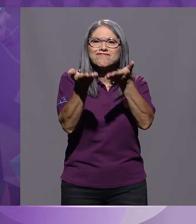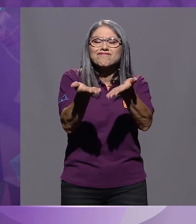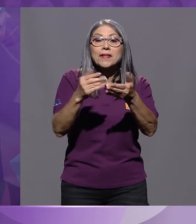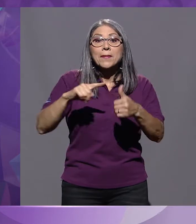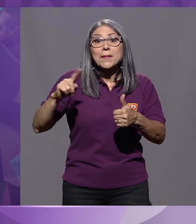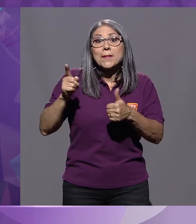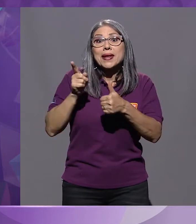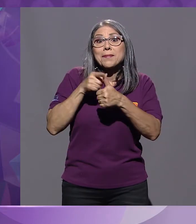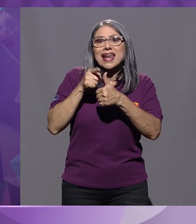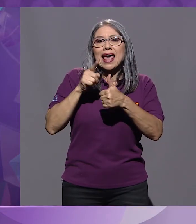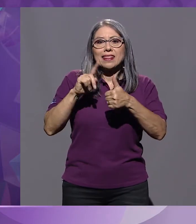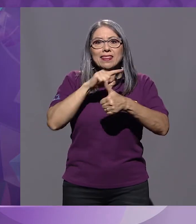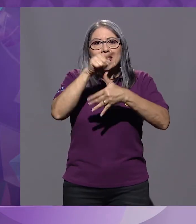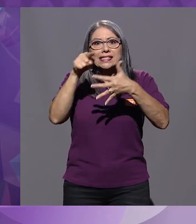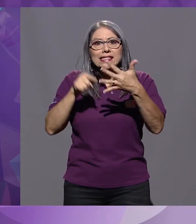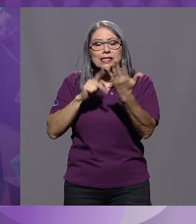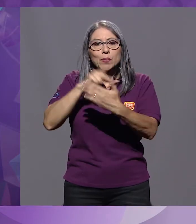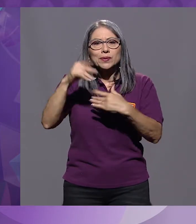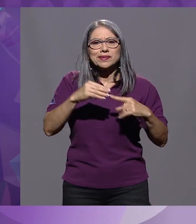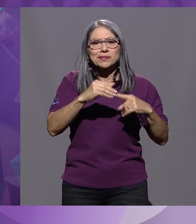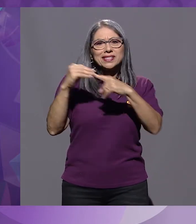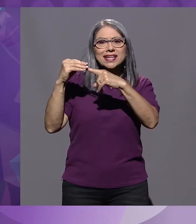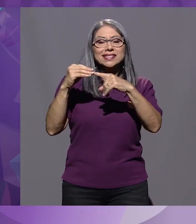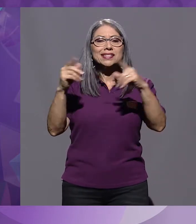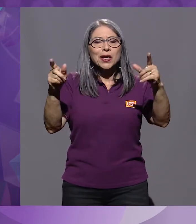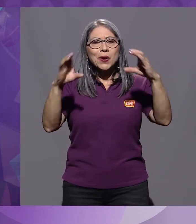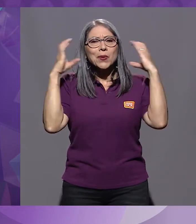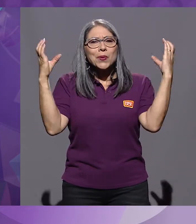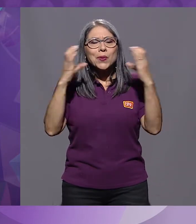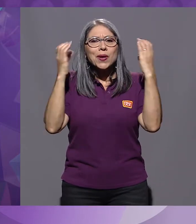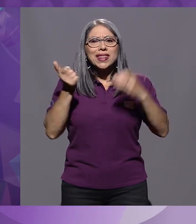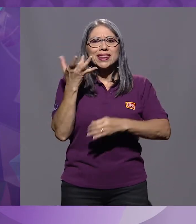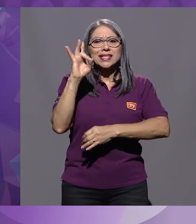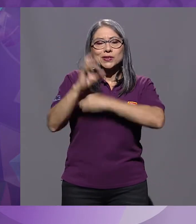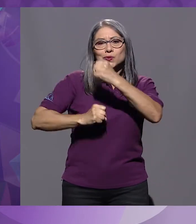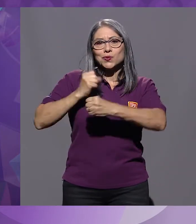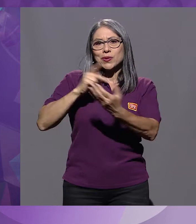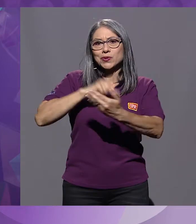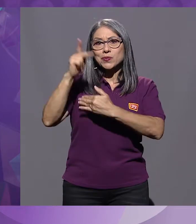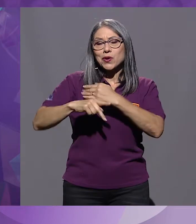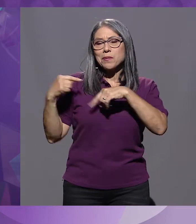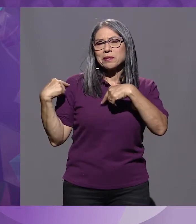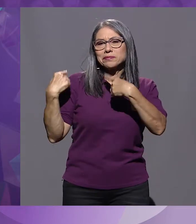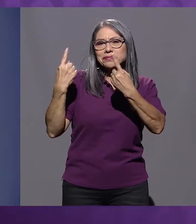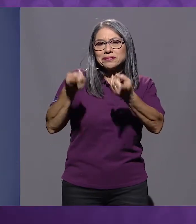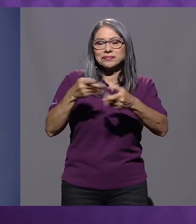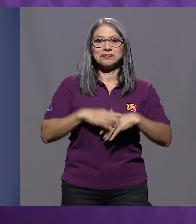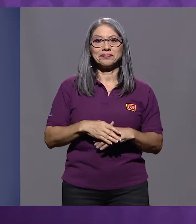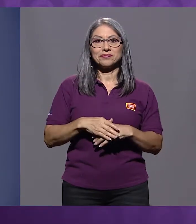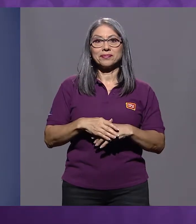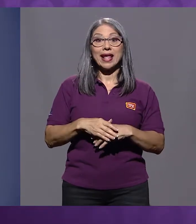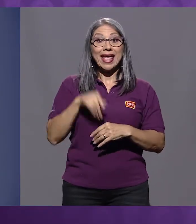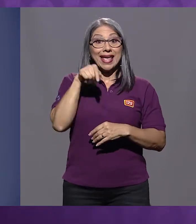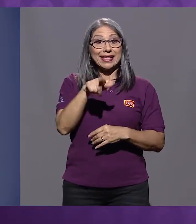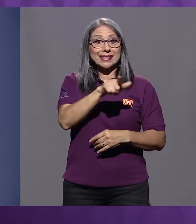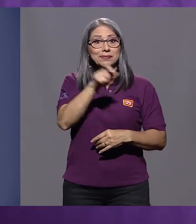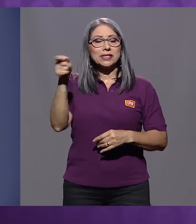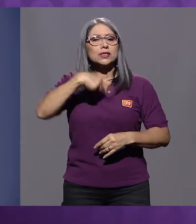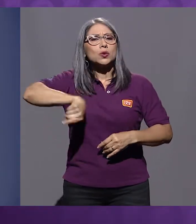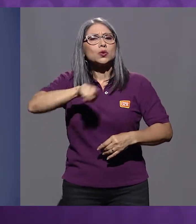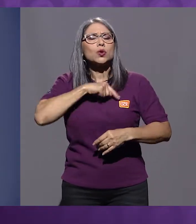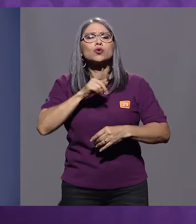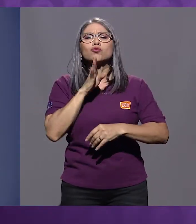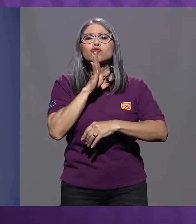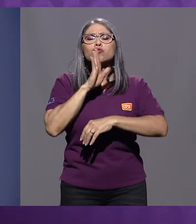ustedes la primera de 5 ediciones especiales de conmemoración de los 18 años del programa Al Aire. Durante este mes haremos